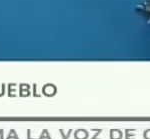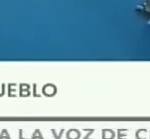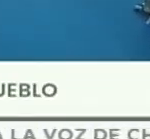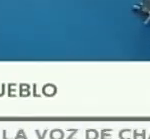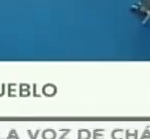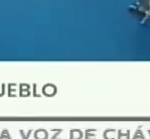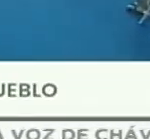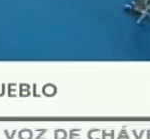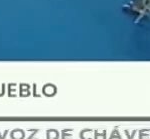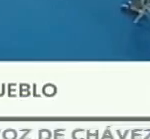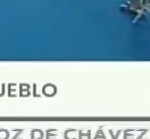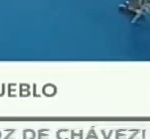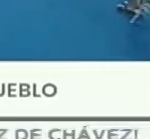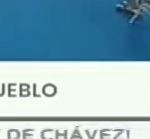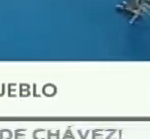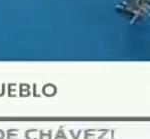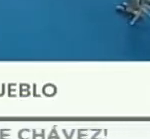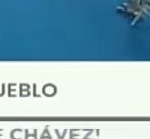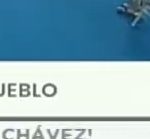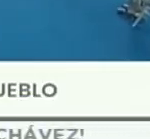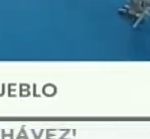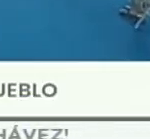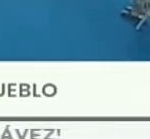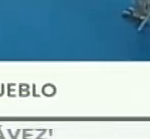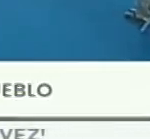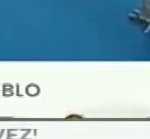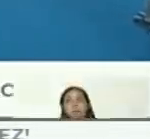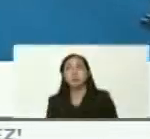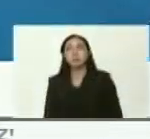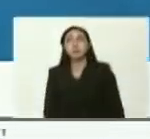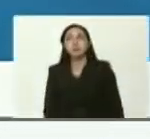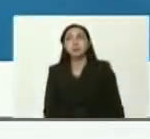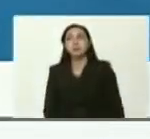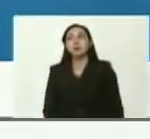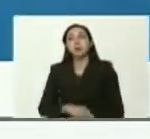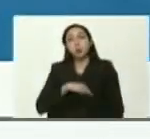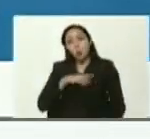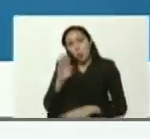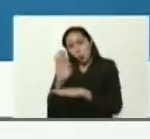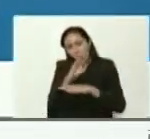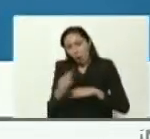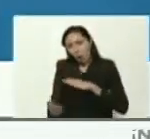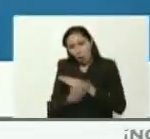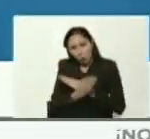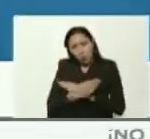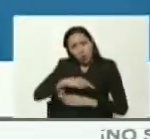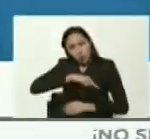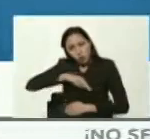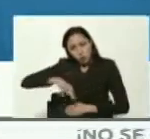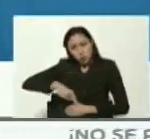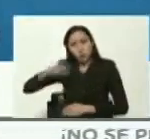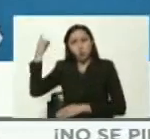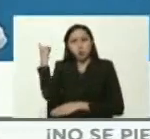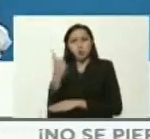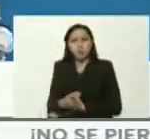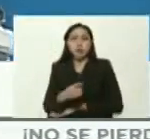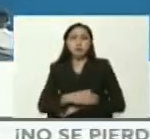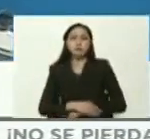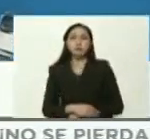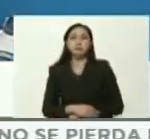de interacción, ¿verdad? Tenemos que cuidarnos. Yo me tengo que cuidar mucho,